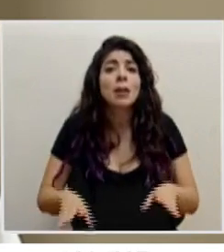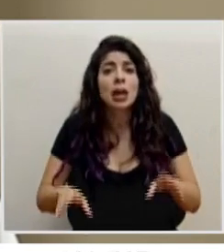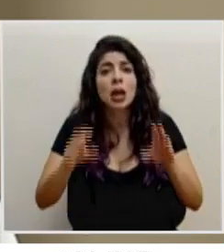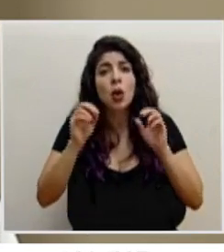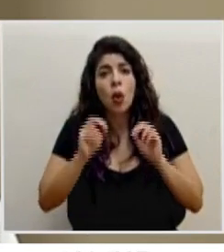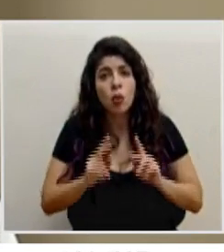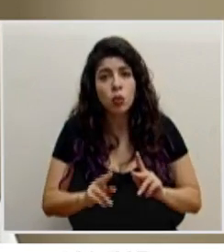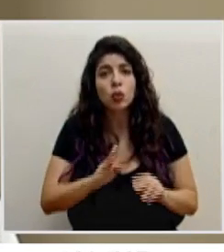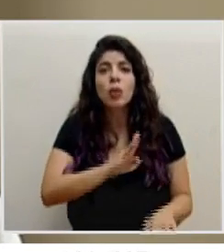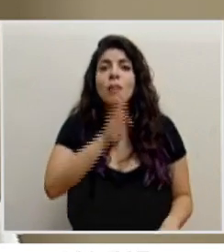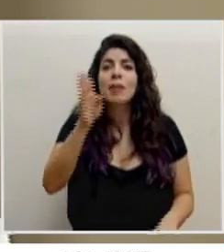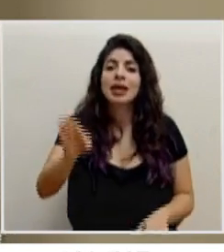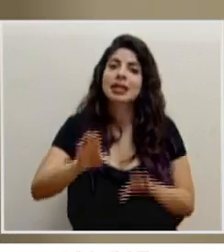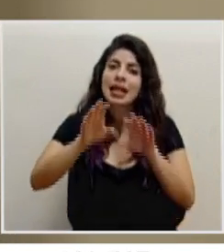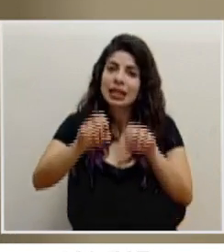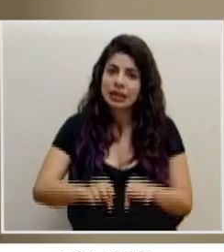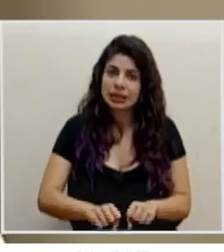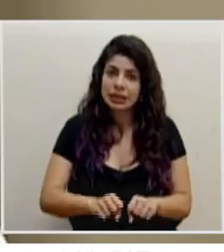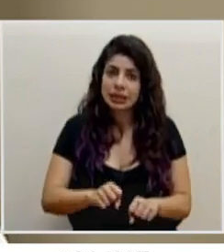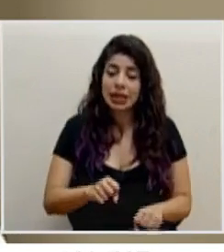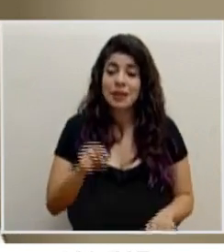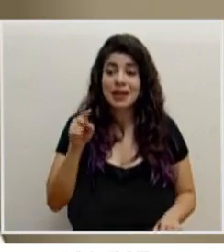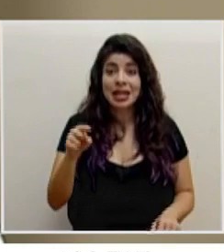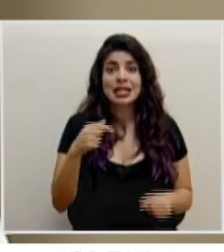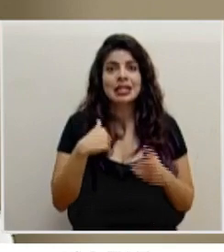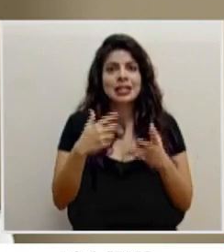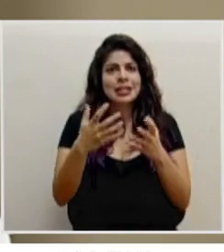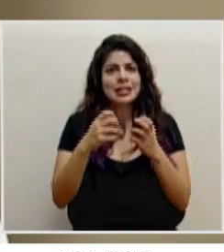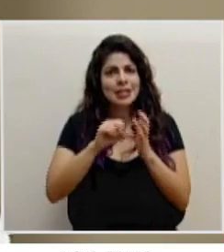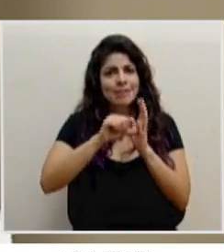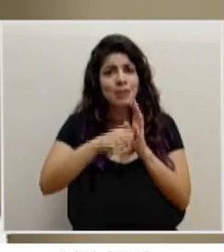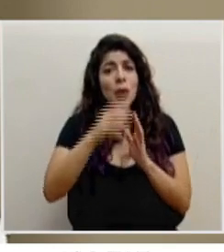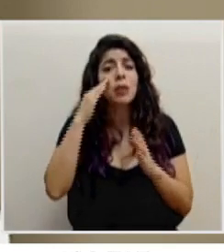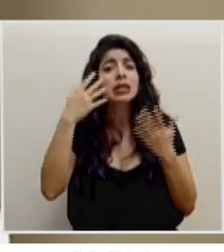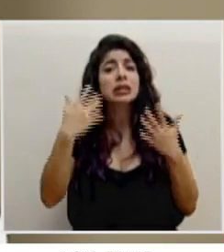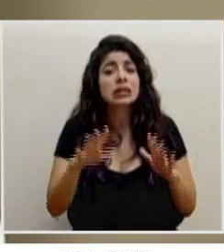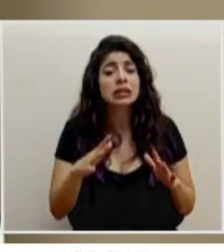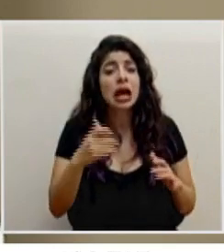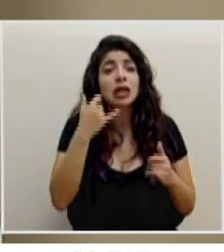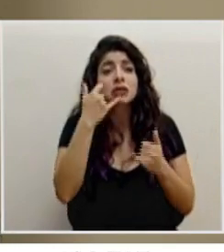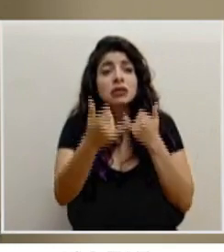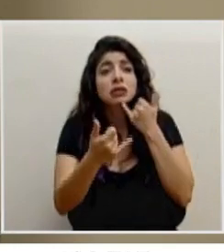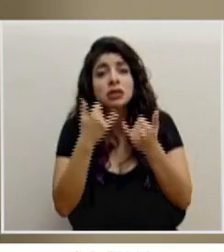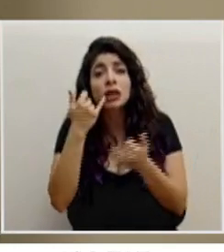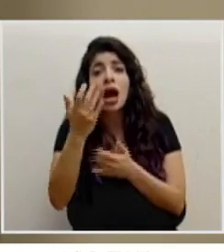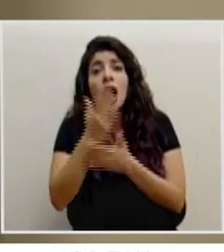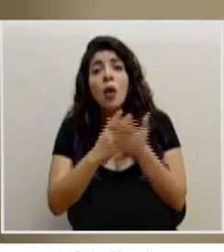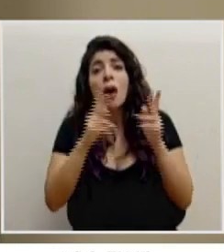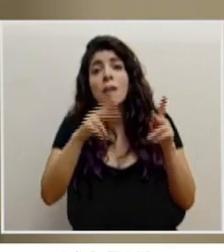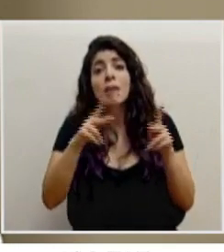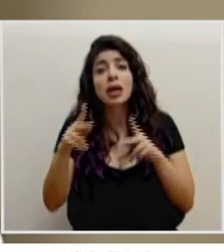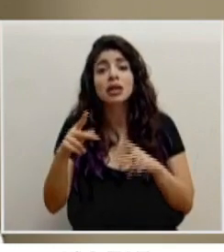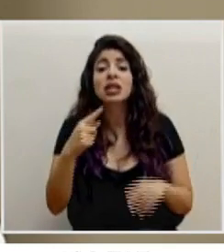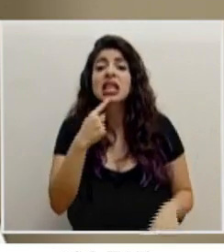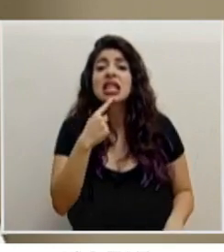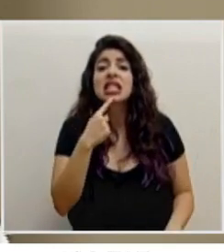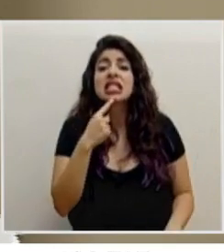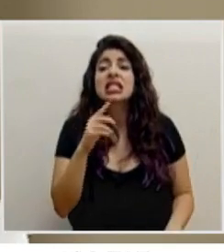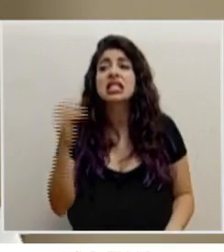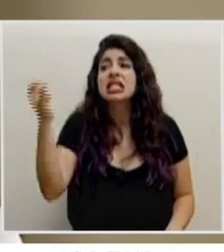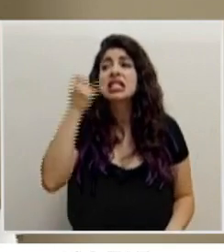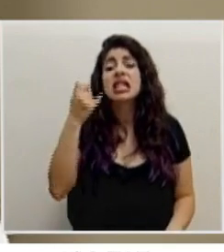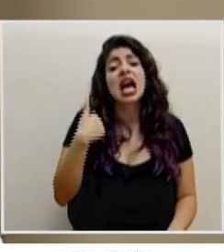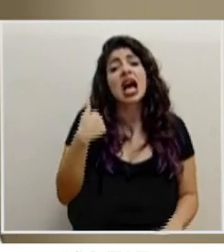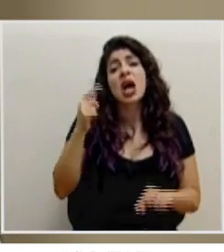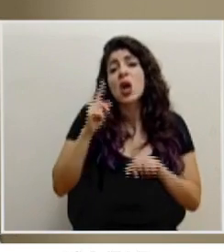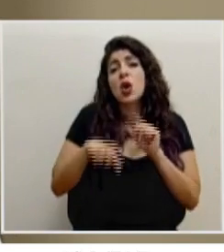oportunidad y acudan a la cita. Y en esto quiero recalcar, porque hemos llamado a algunas personas que nos han dicho que no